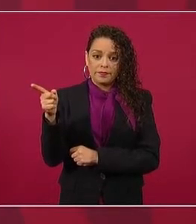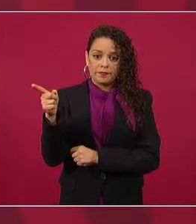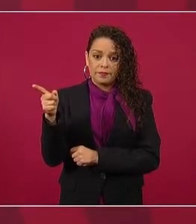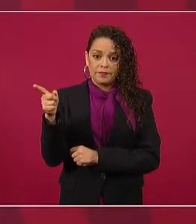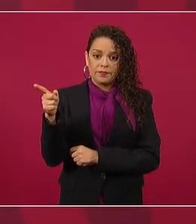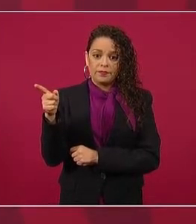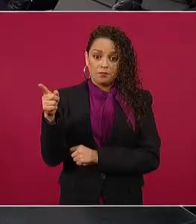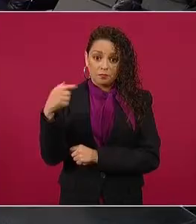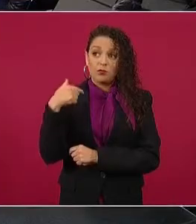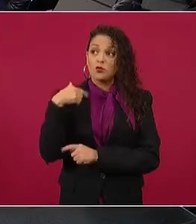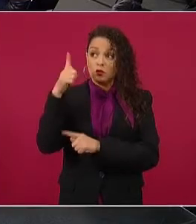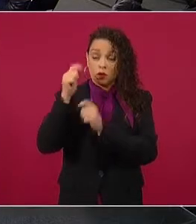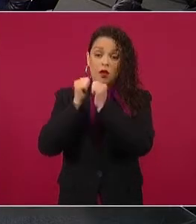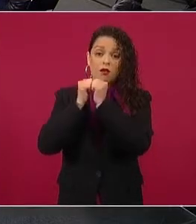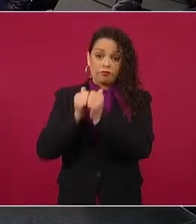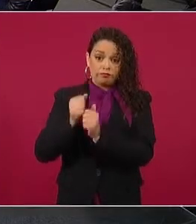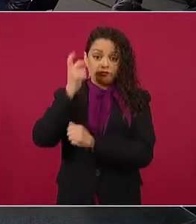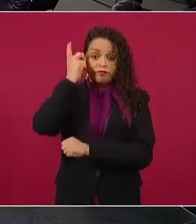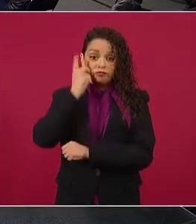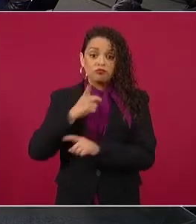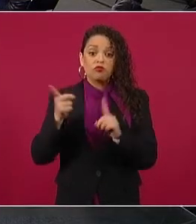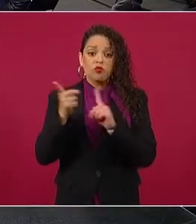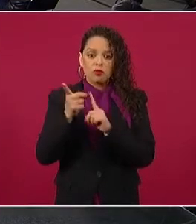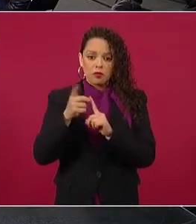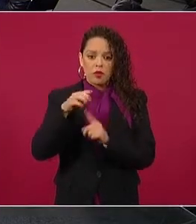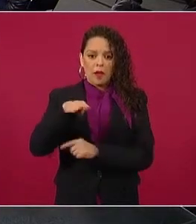Me he quedado a dormir en Madera.